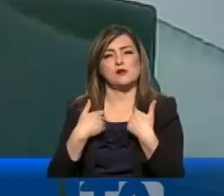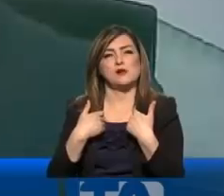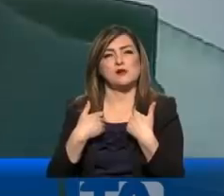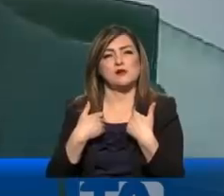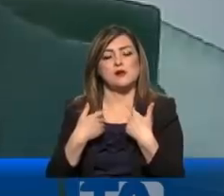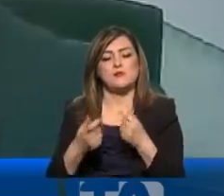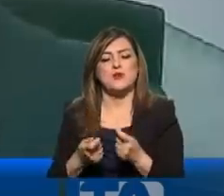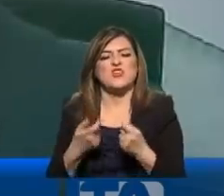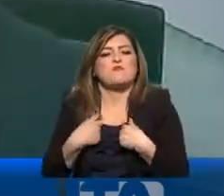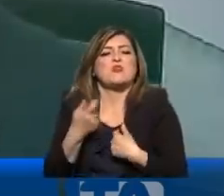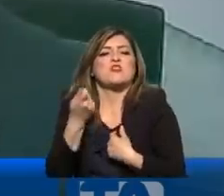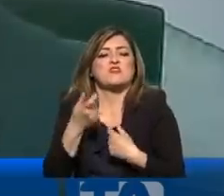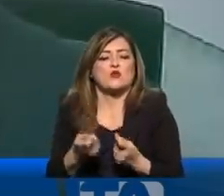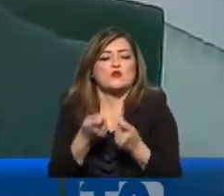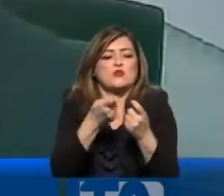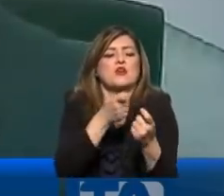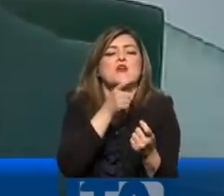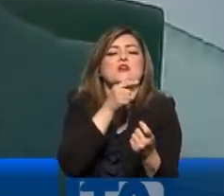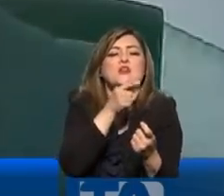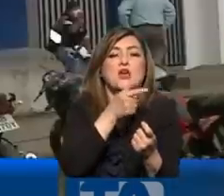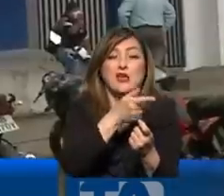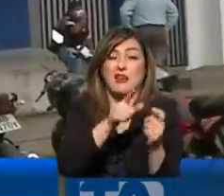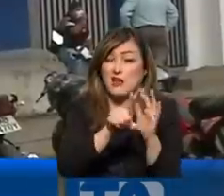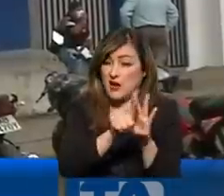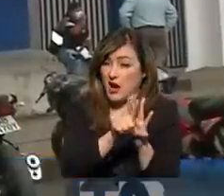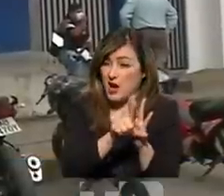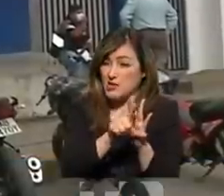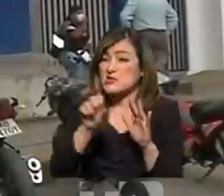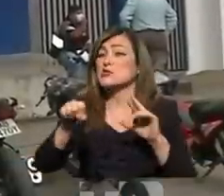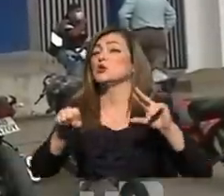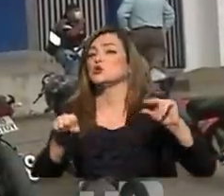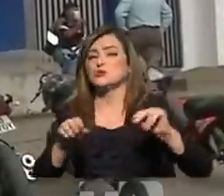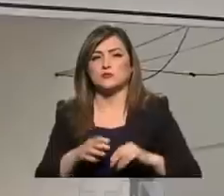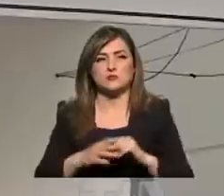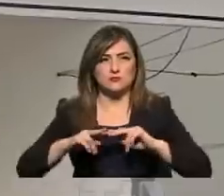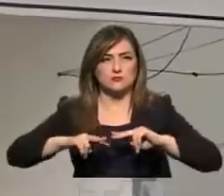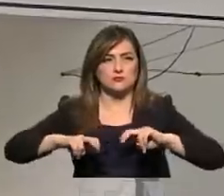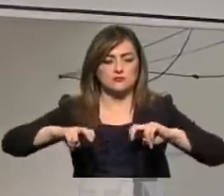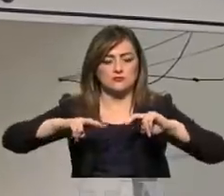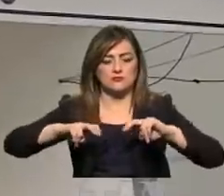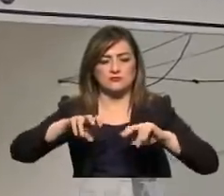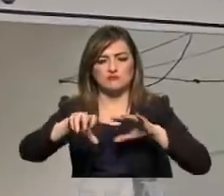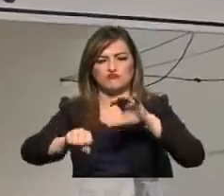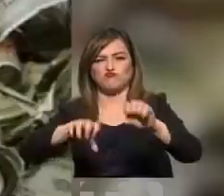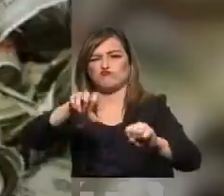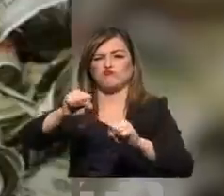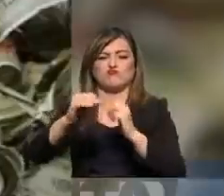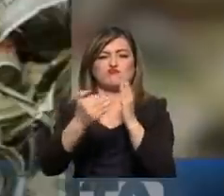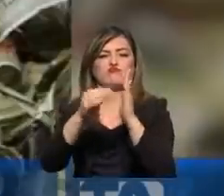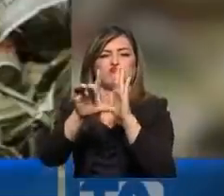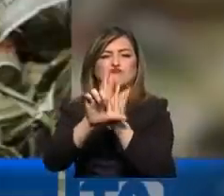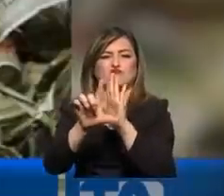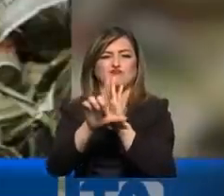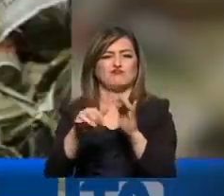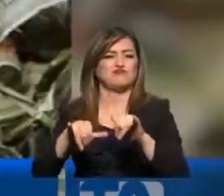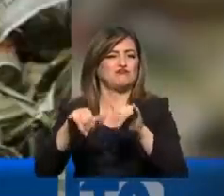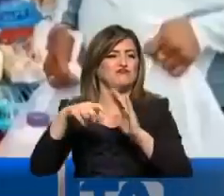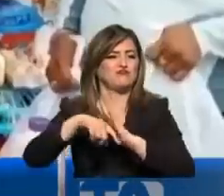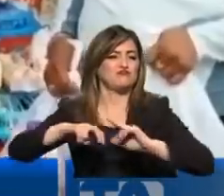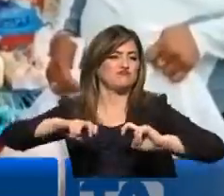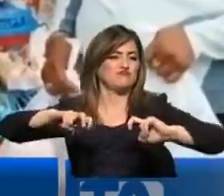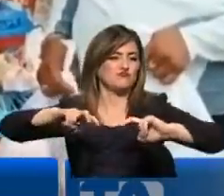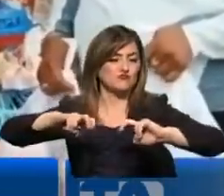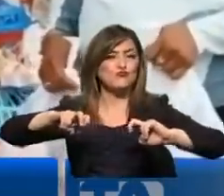a quién estoy entregando el dinero está haciendo una actividad lícita? Y mientras las investigaciones por presunta captación ilegal de dinero continúan,